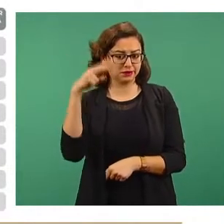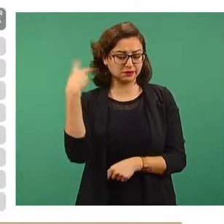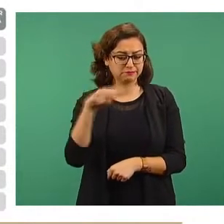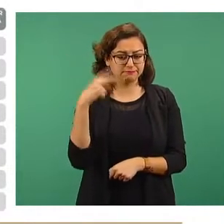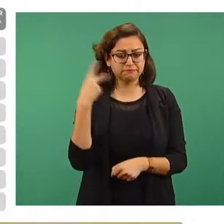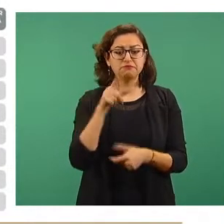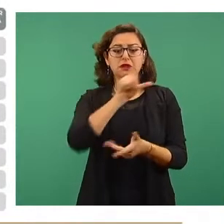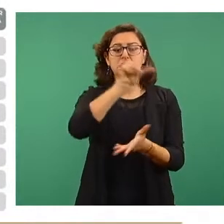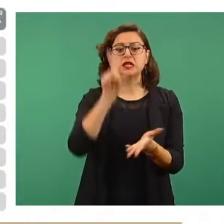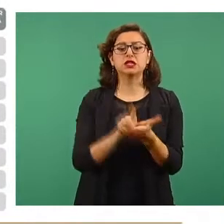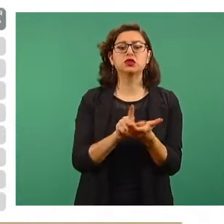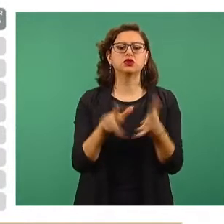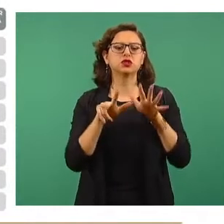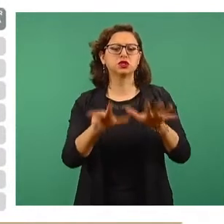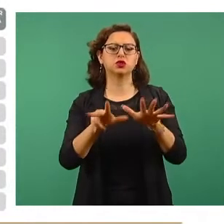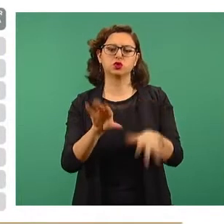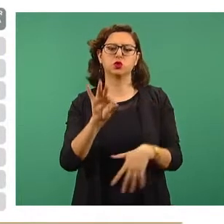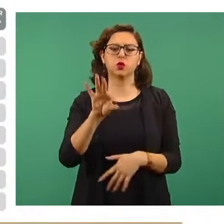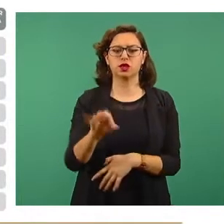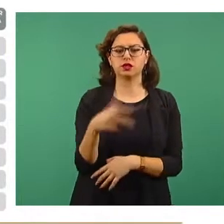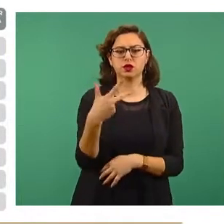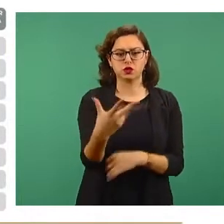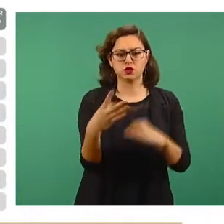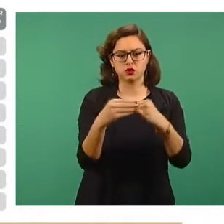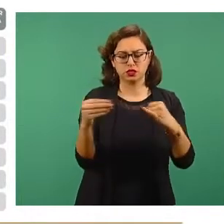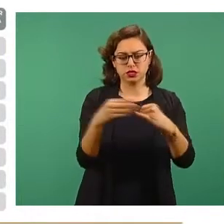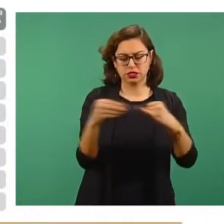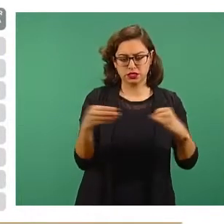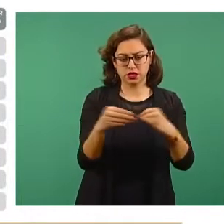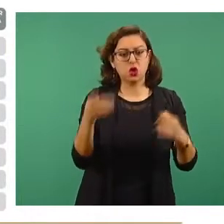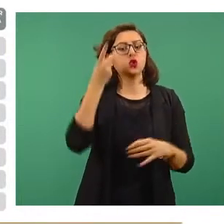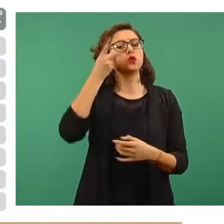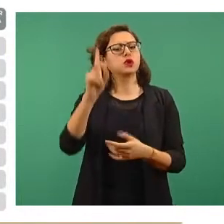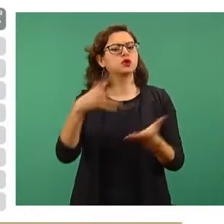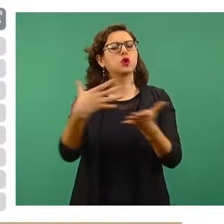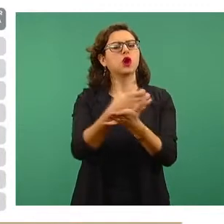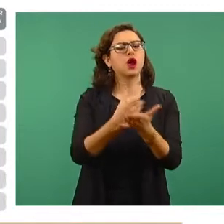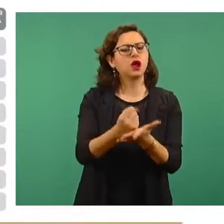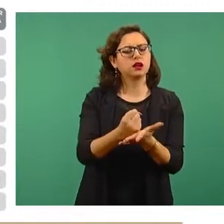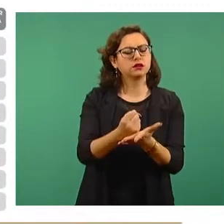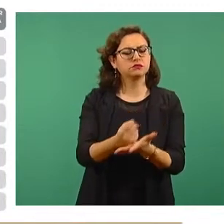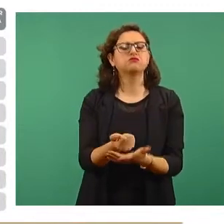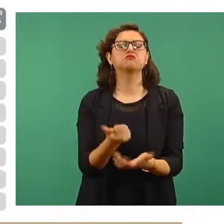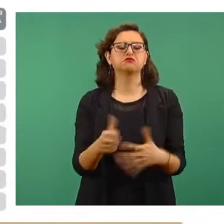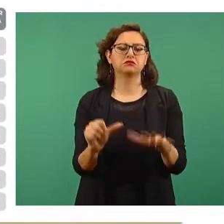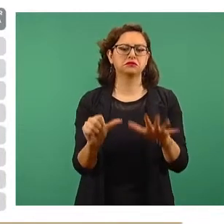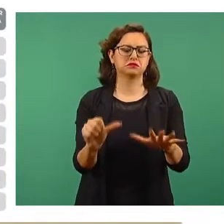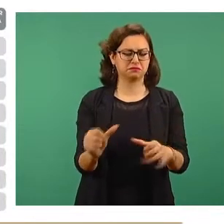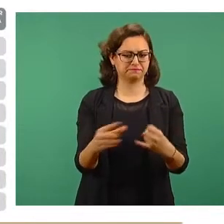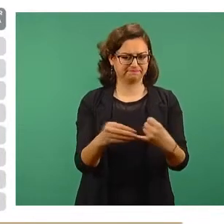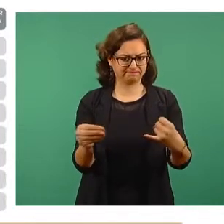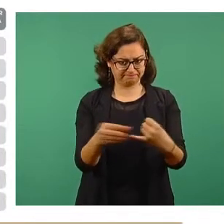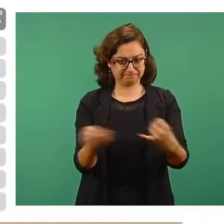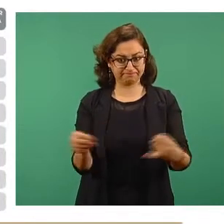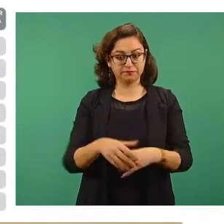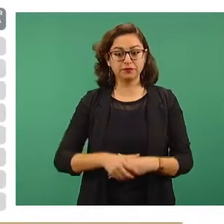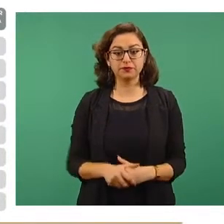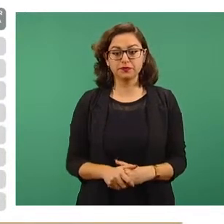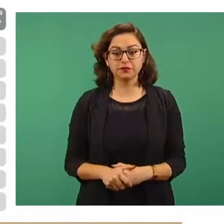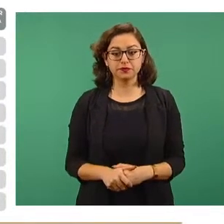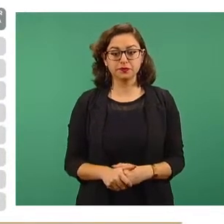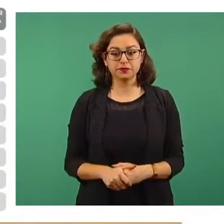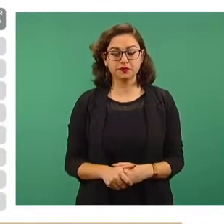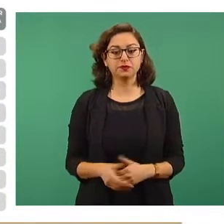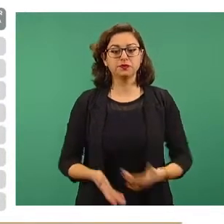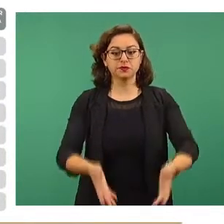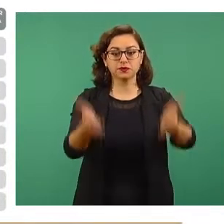precio por litro de 18 pesos con 48 centavos y un margen de 16 centavos. En